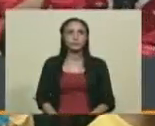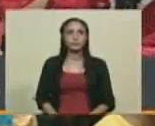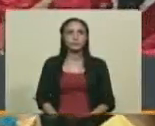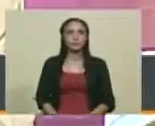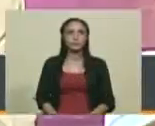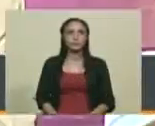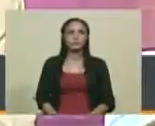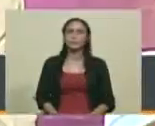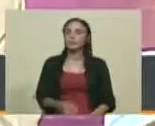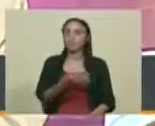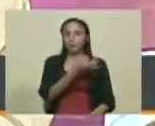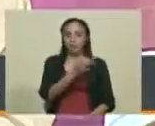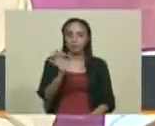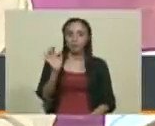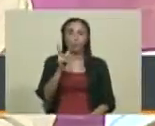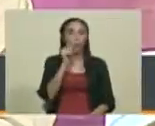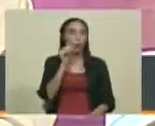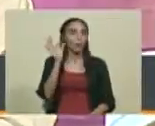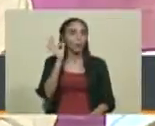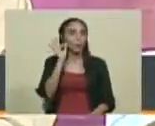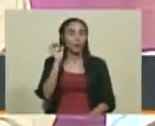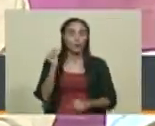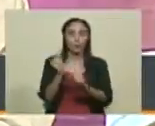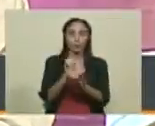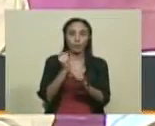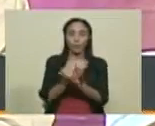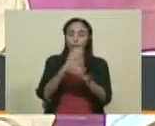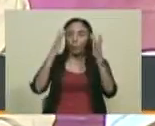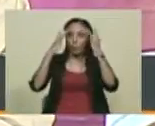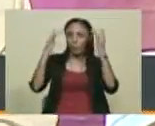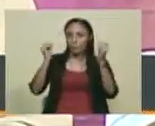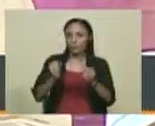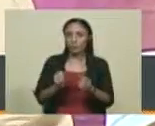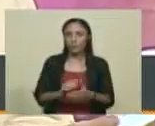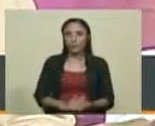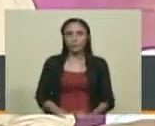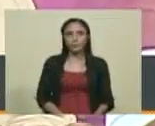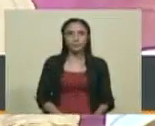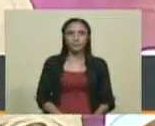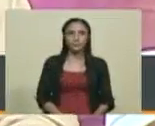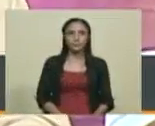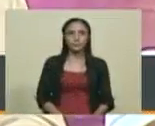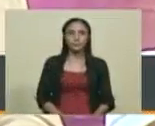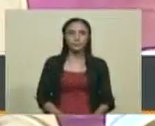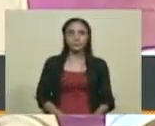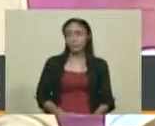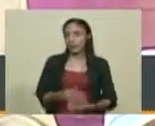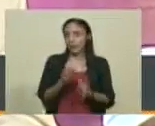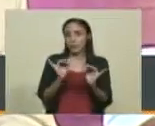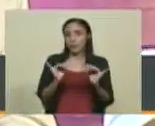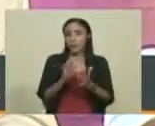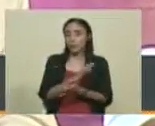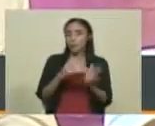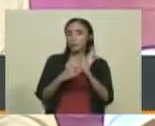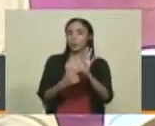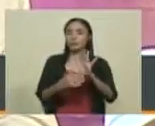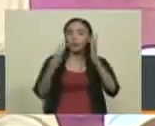Los trabajadores, las trabajadoras, los profesionales, que son trabajadores,